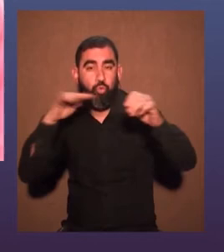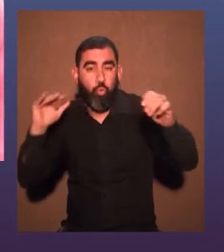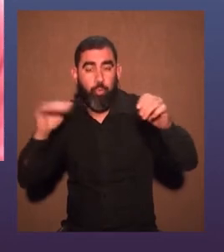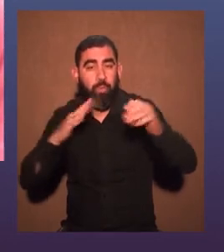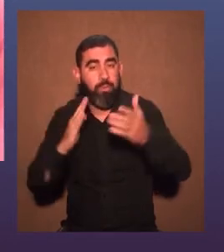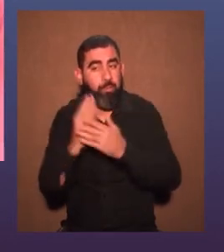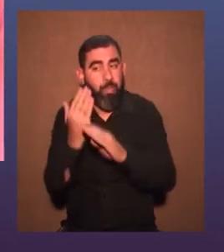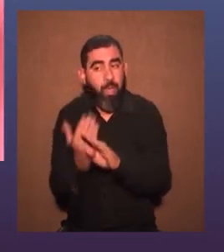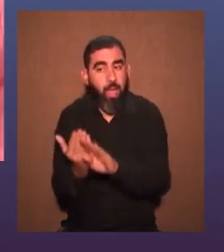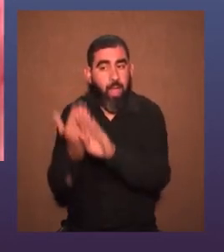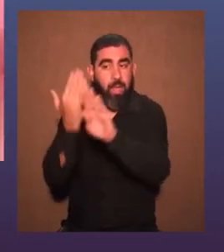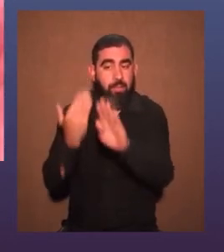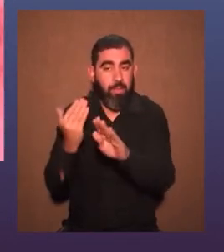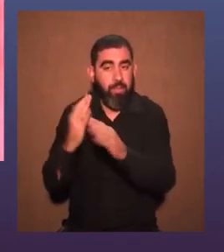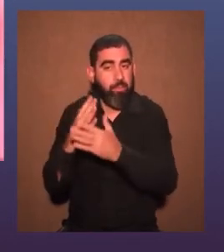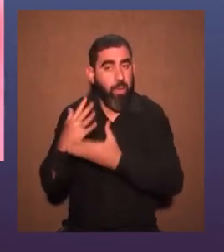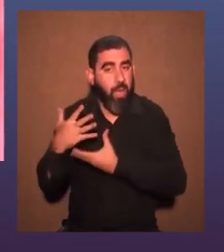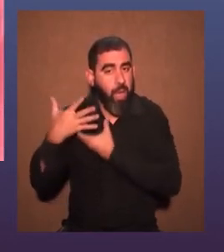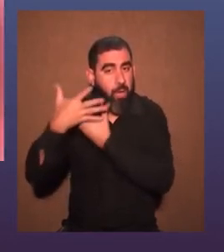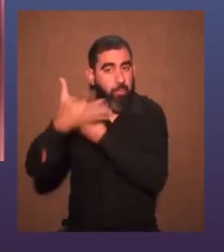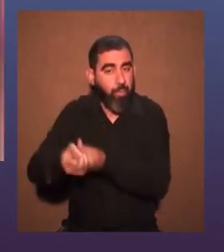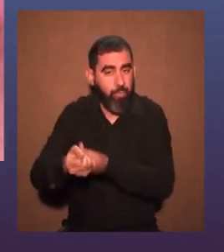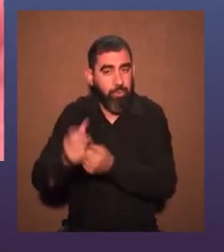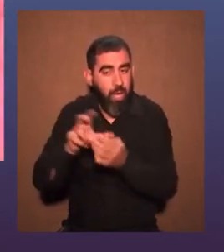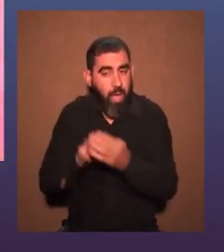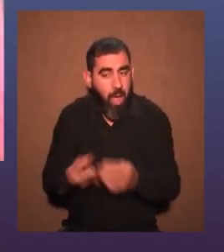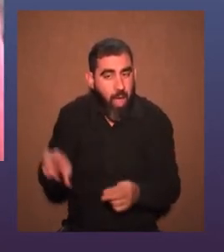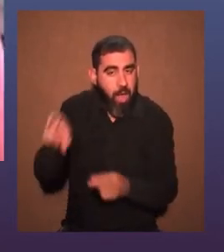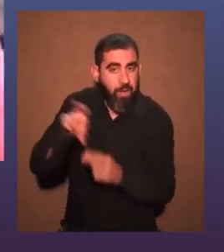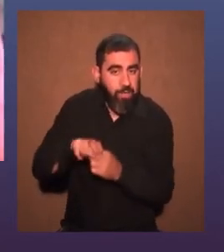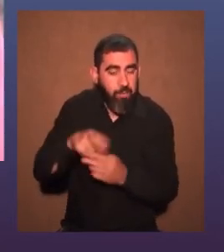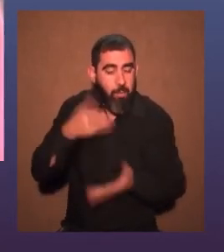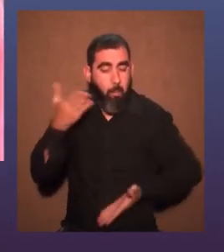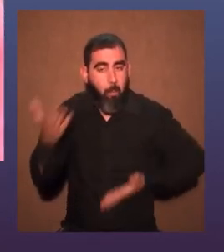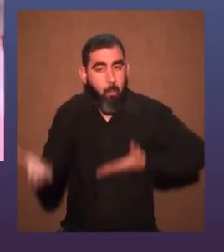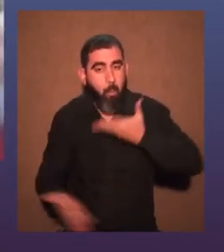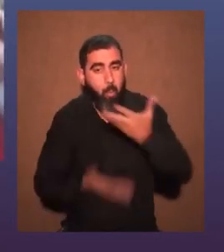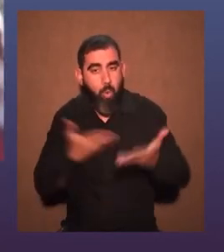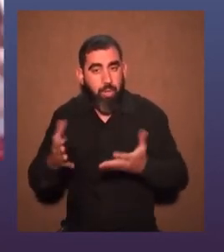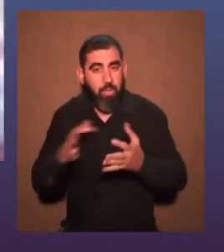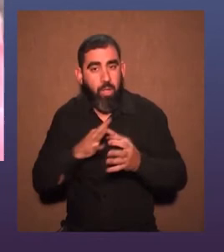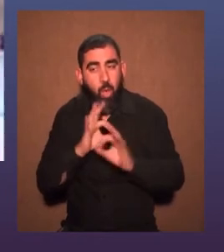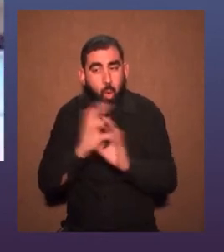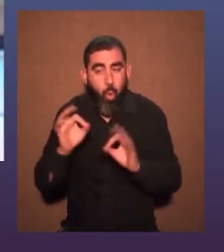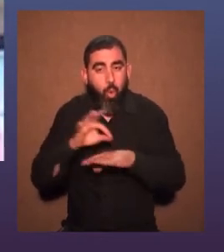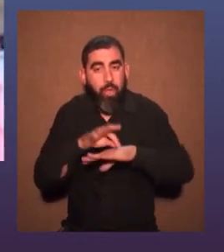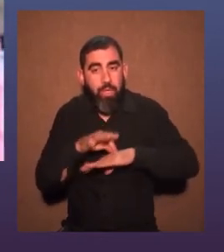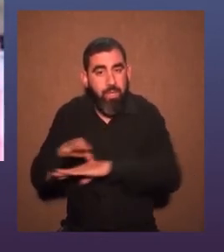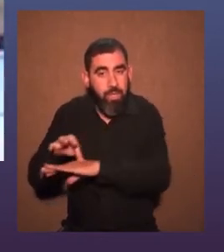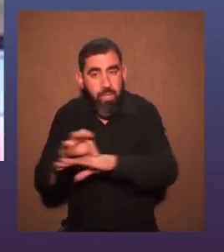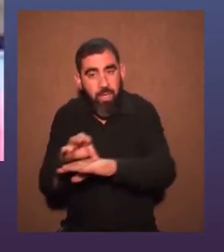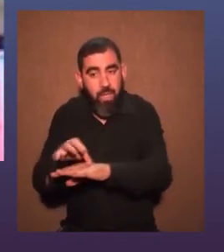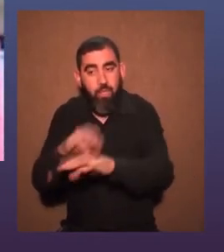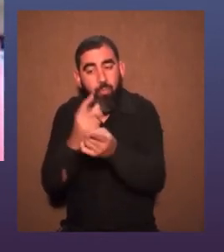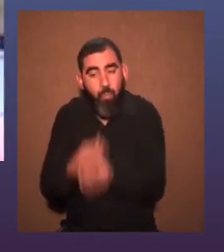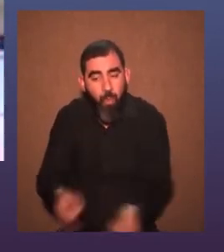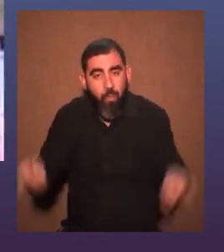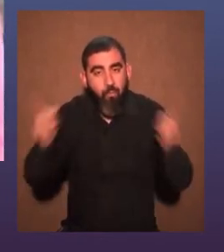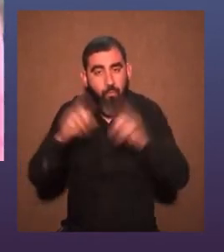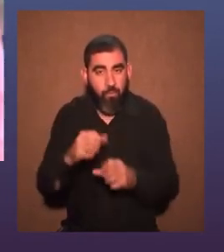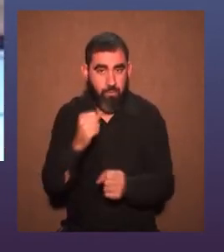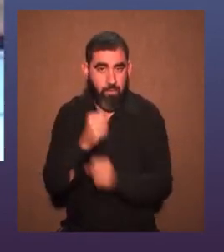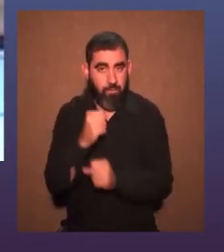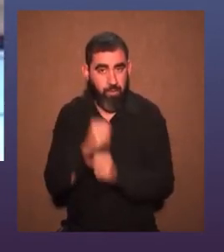está atrás, siempre está como apoyando, siempre arriba de él, molestándolo o guiándolo para que vuelva al